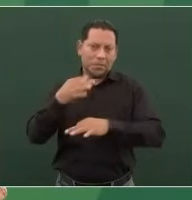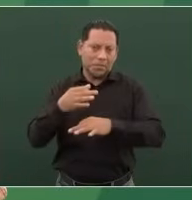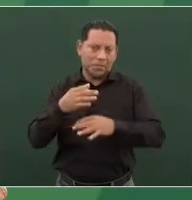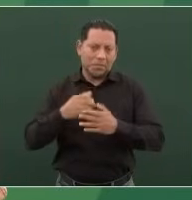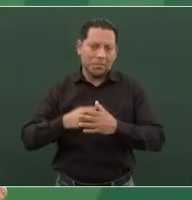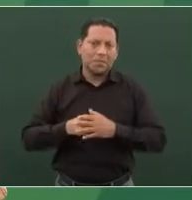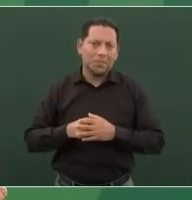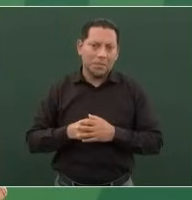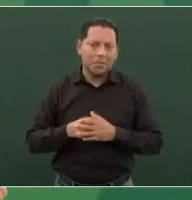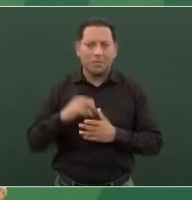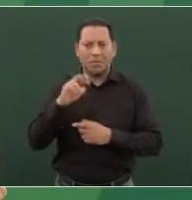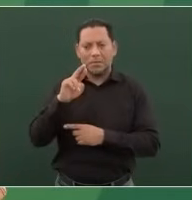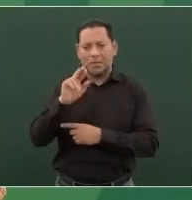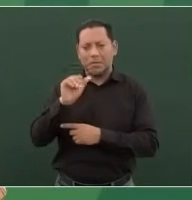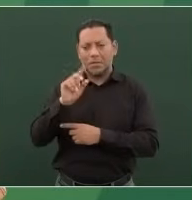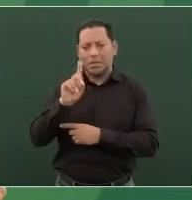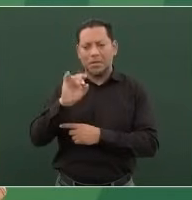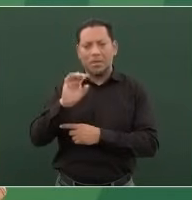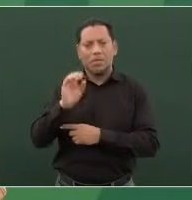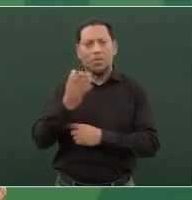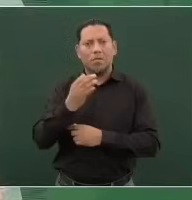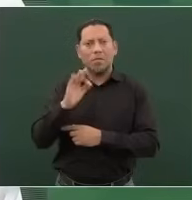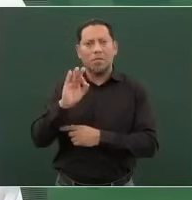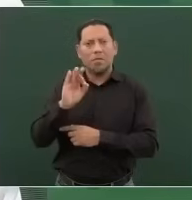Radio Fórmula,